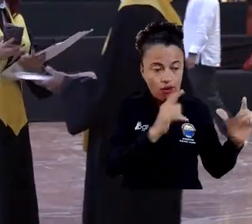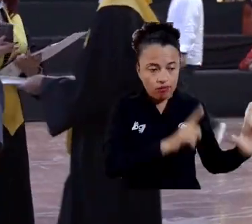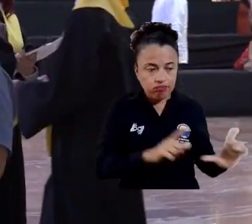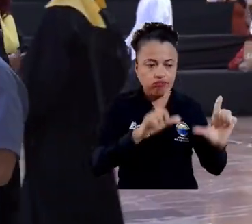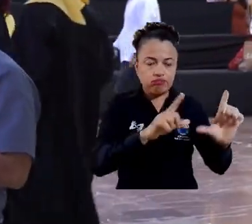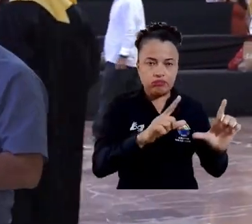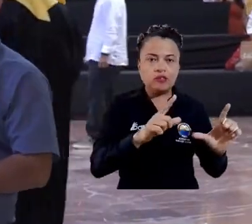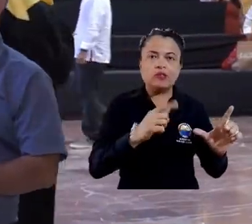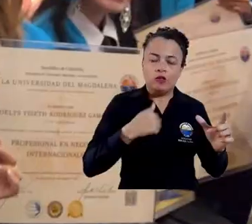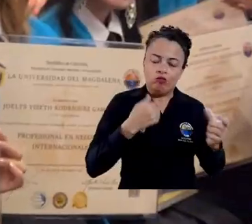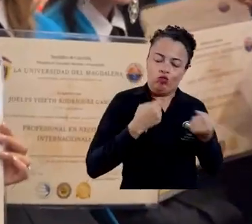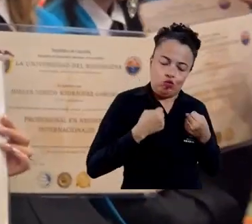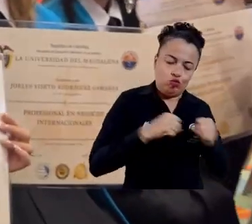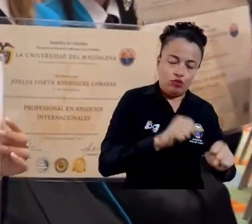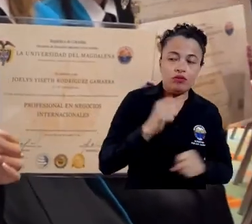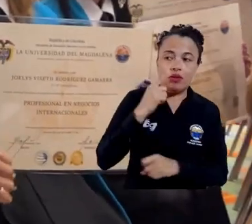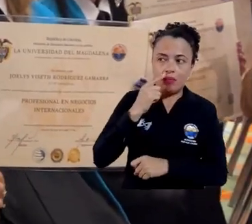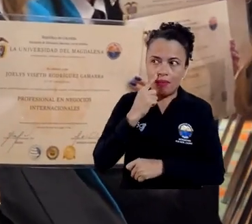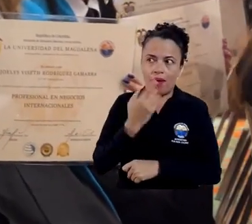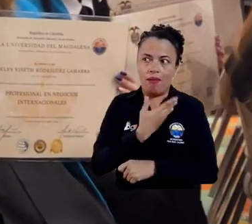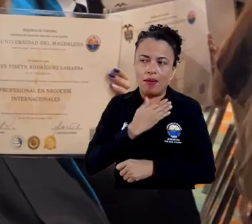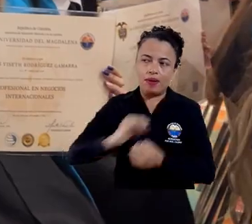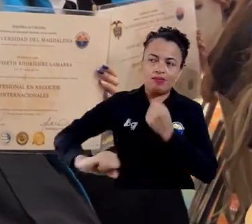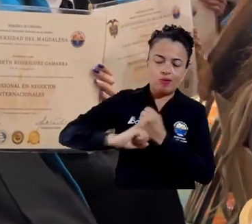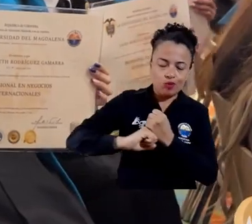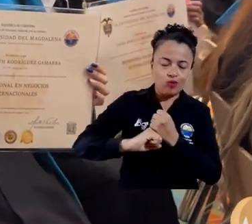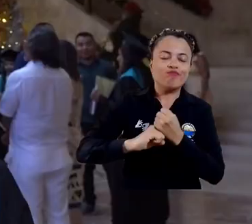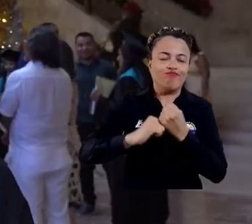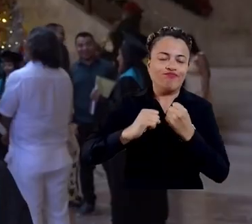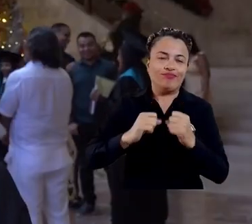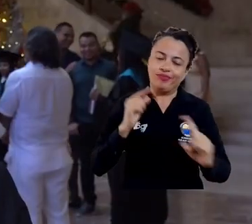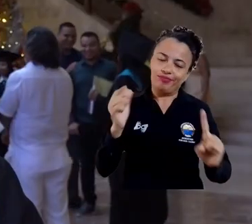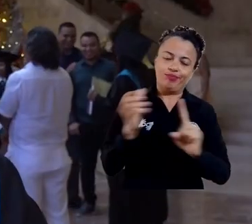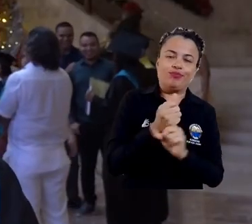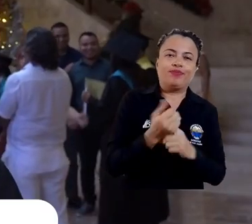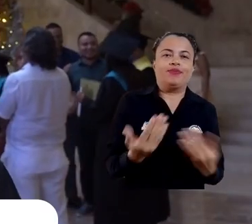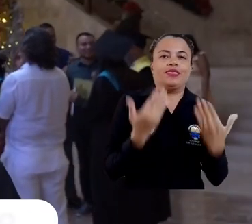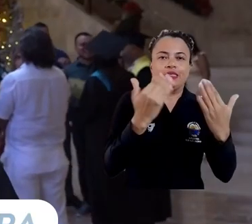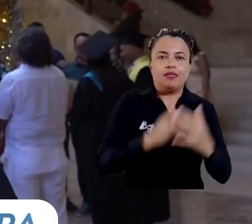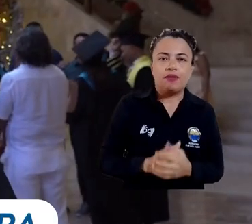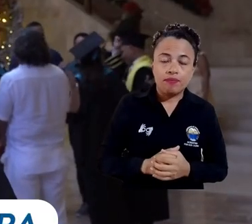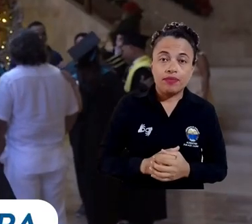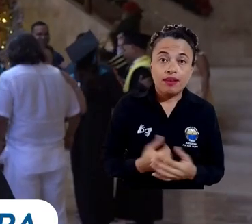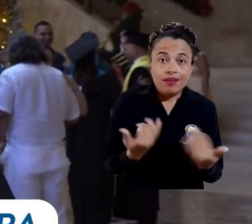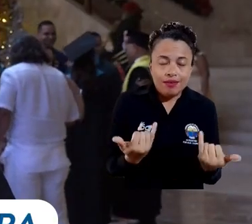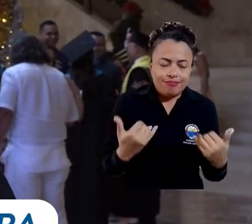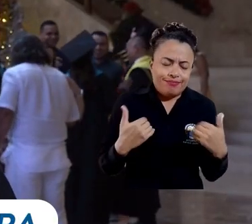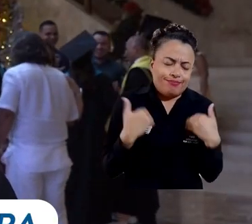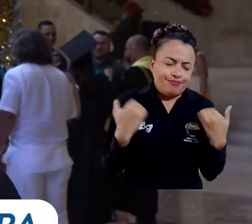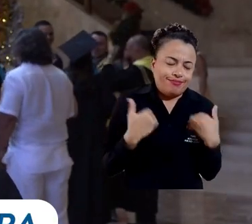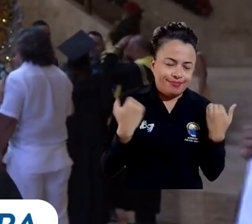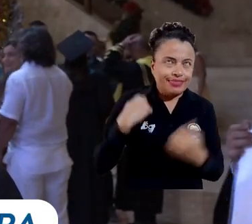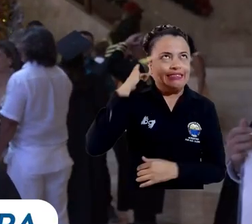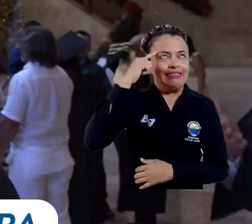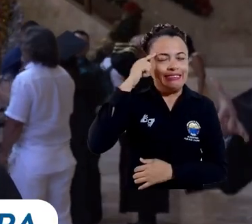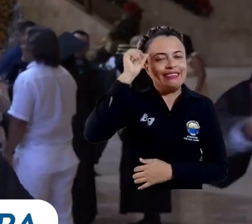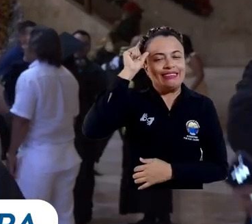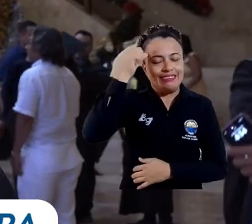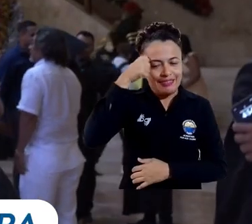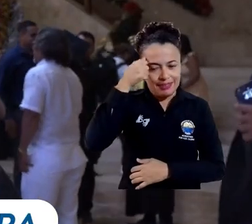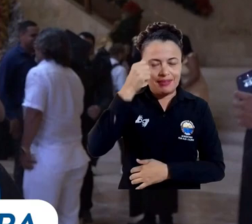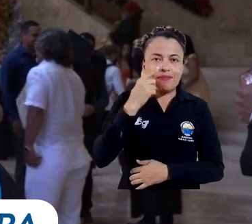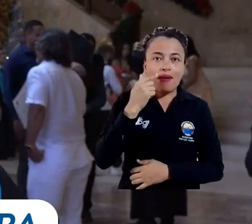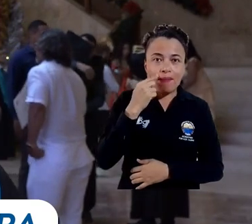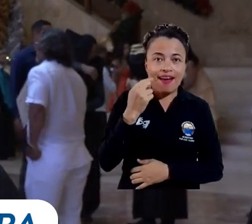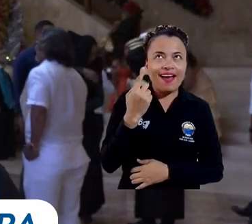a su esfuerzo y el de sus padres, quienes fueron un apoyo fundamental. Me siento muy contenta también y justo estaba recordando de que mi papá